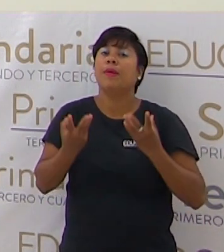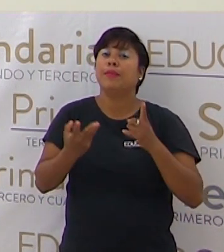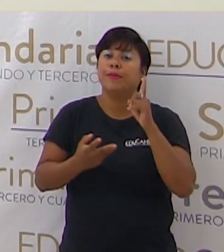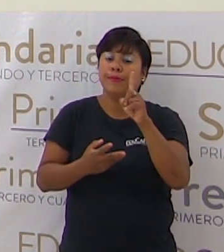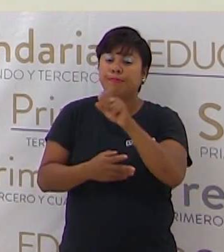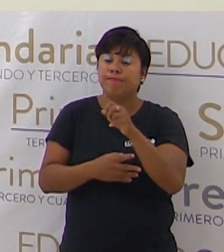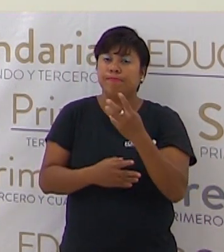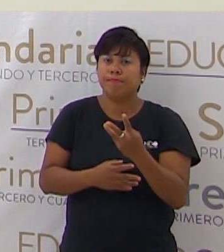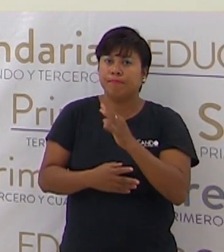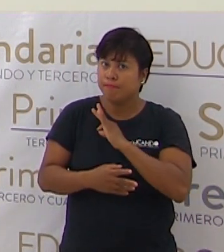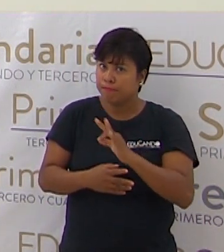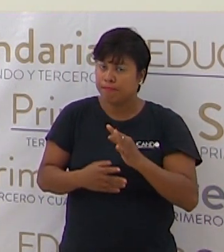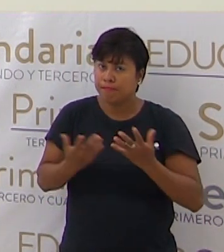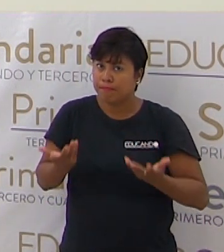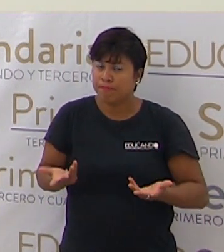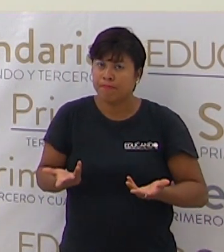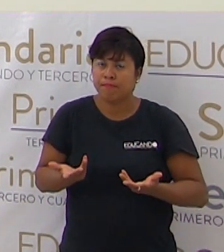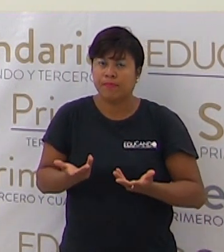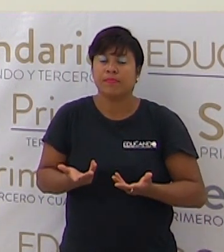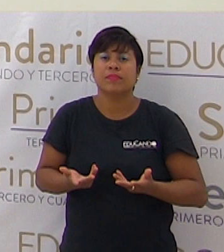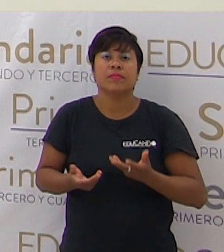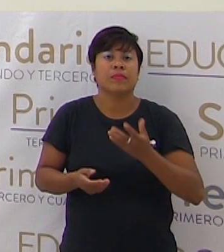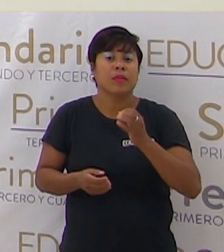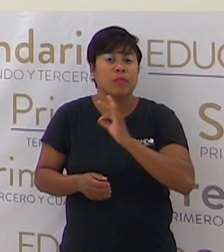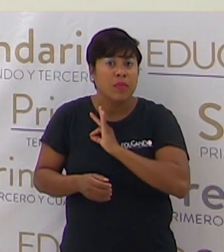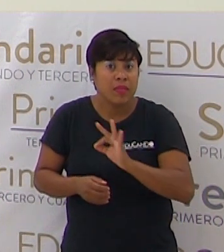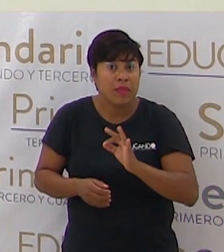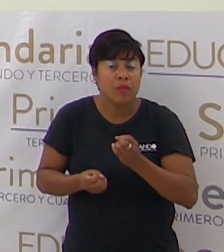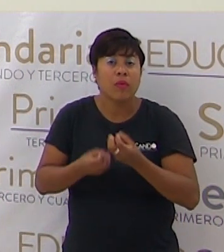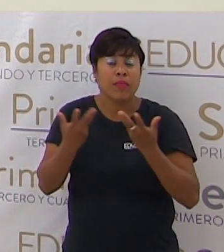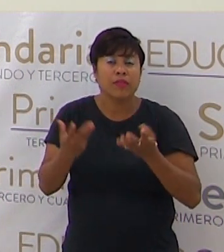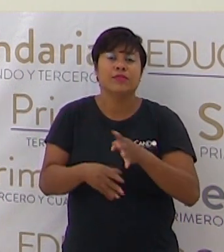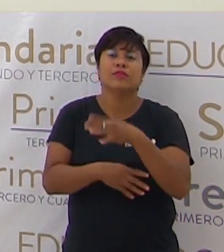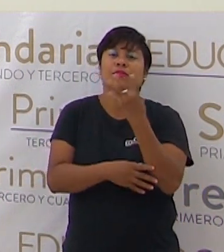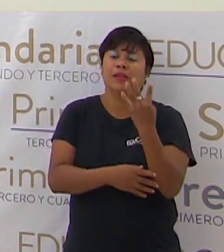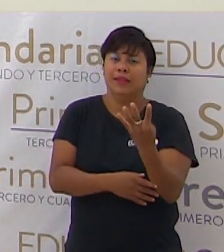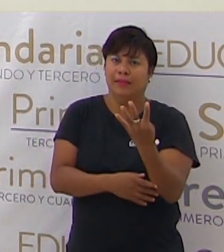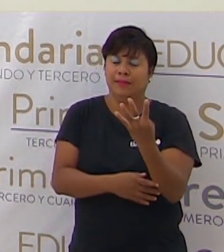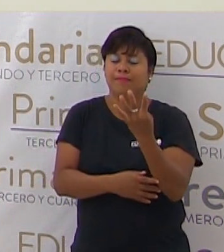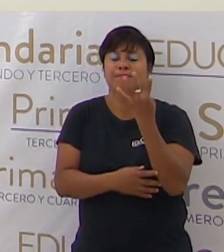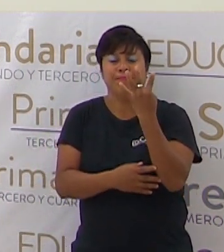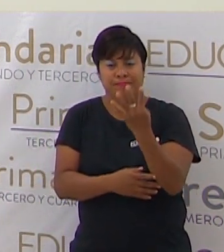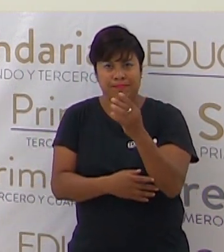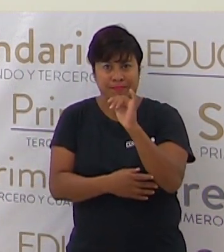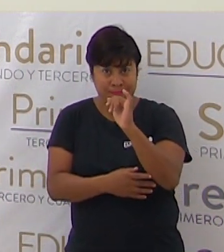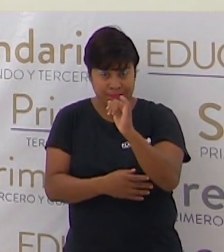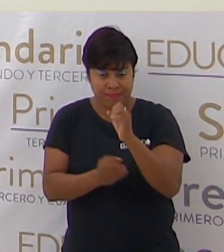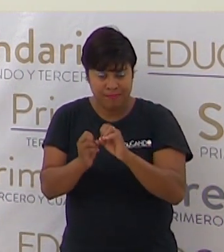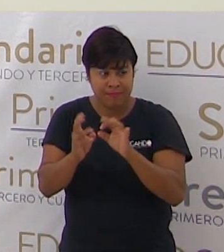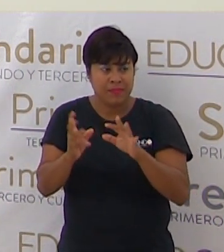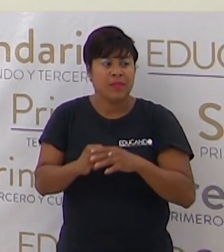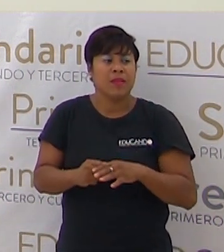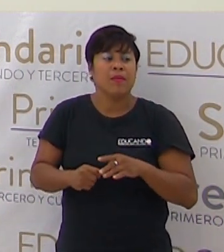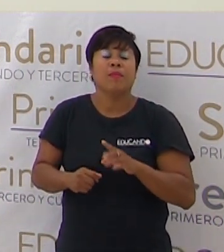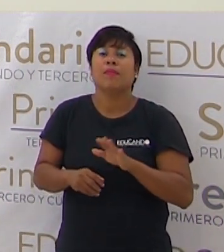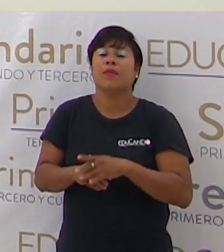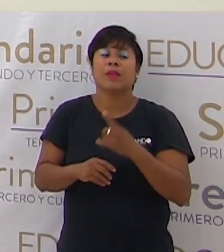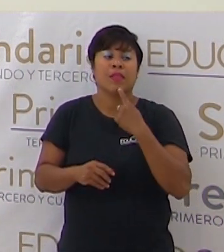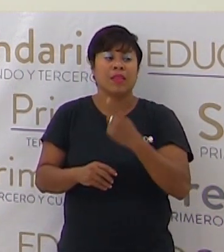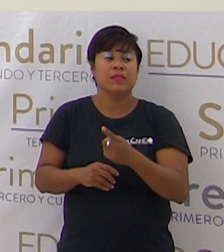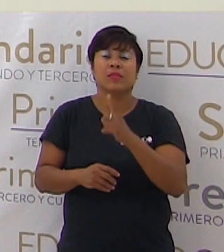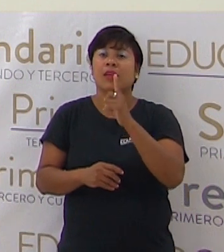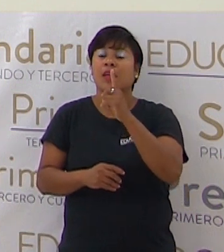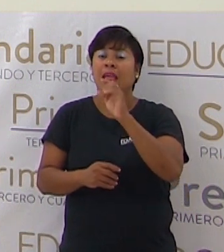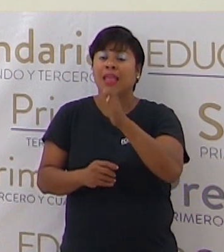¿cuántos de un cuarto me caben? ¿Me cabrían? 4, claro. ¿Por qué? Porque dice claramente que